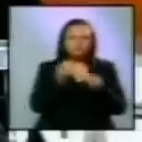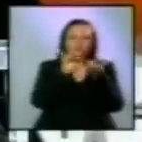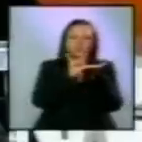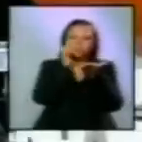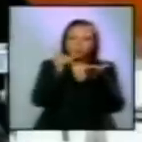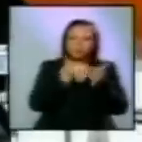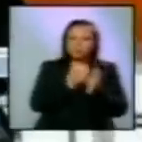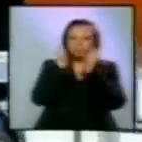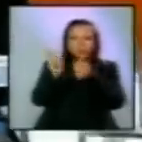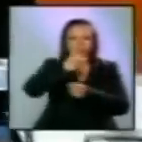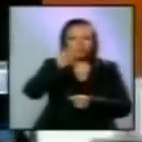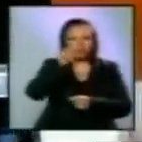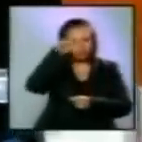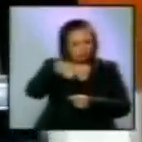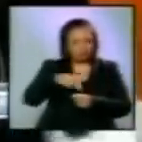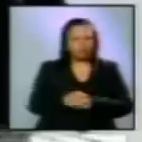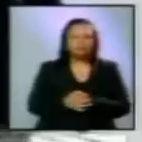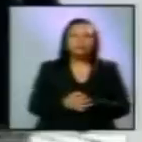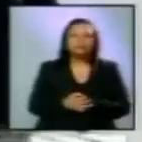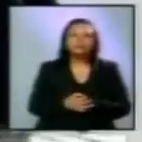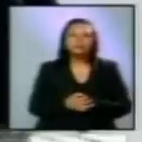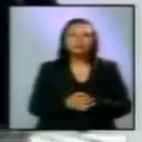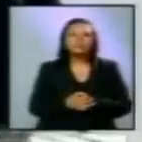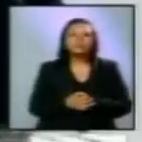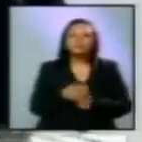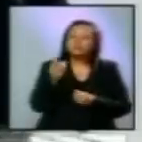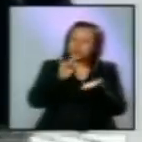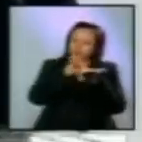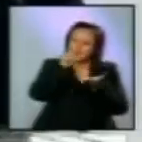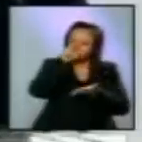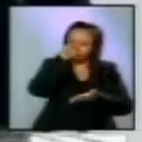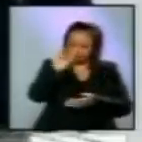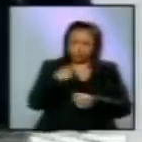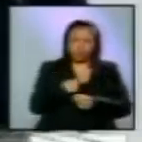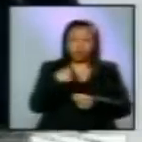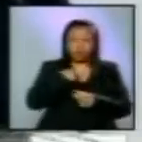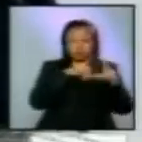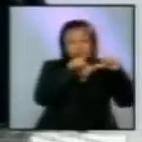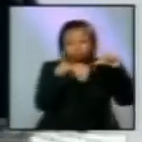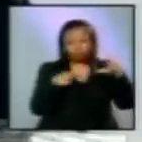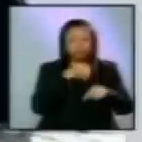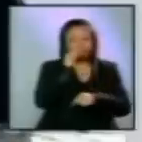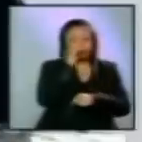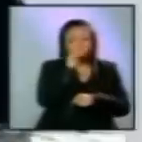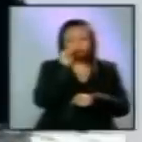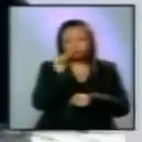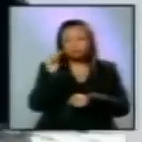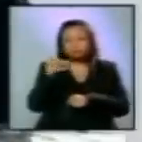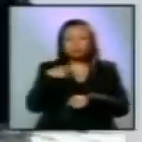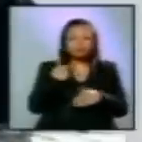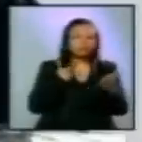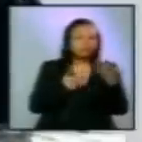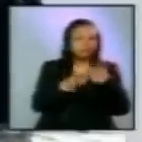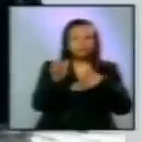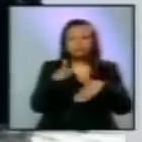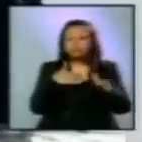Gracias. Tiene la palabra Josefina Vázquez Mota. Gracias, Lupita. He recorrido el país. Lo he caminado y conozco